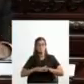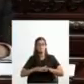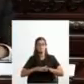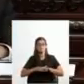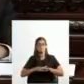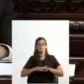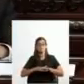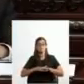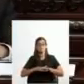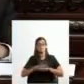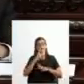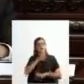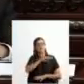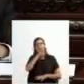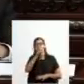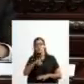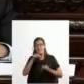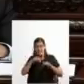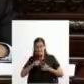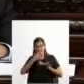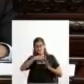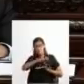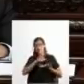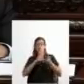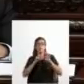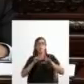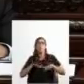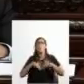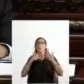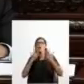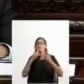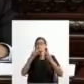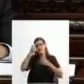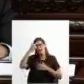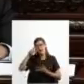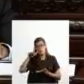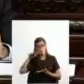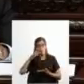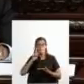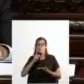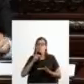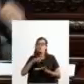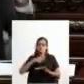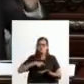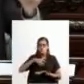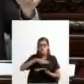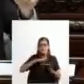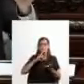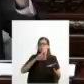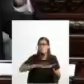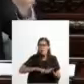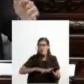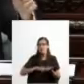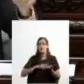las transferencias que este sector, al igual que algunos otros del ámbito agropecuario, realizan al resto de la sociedad por vía de impuestos,